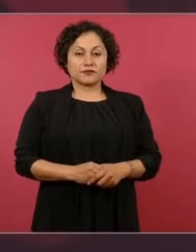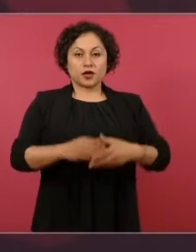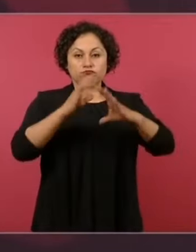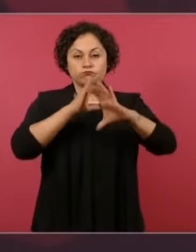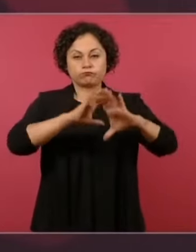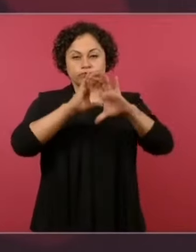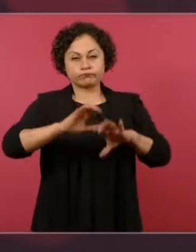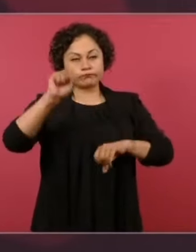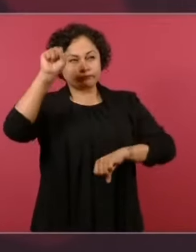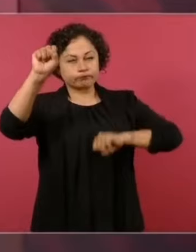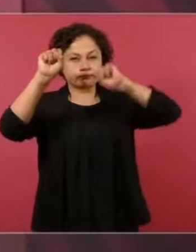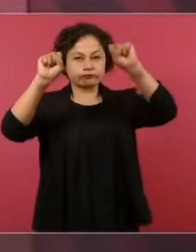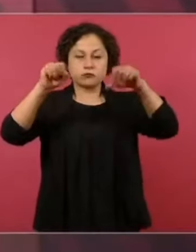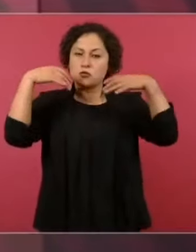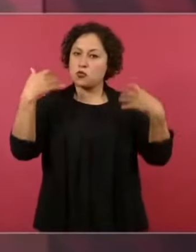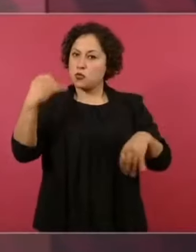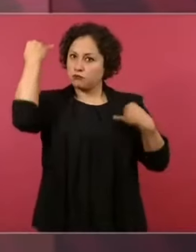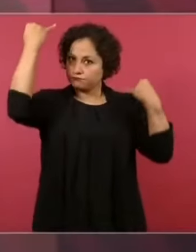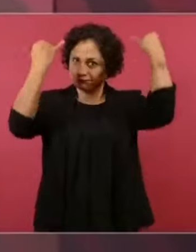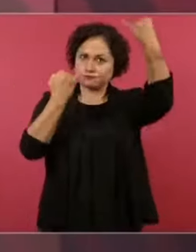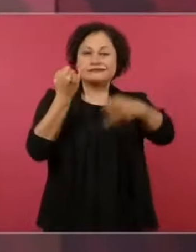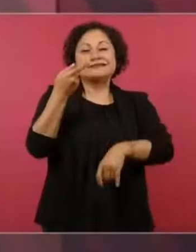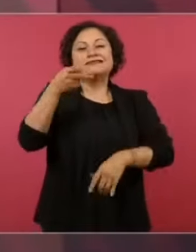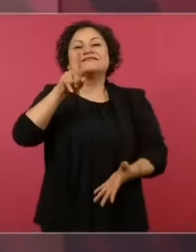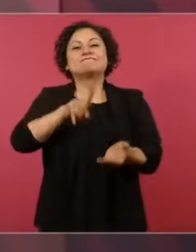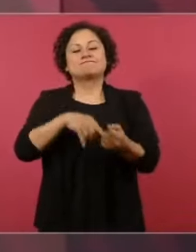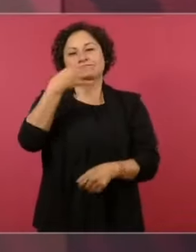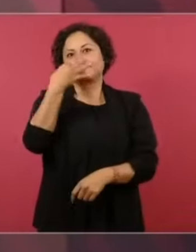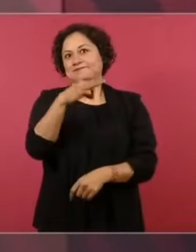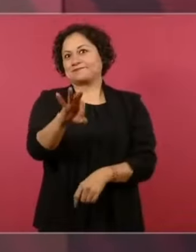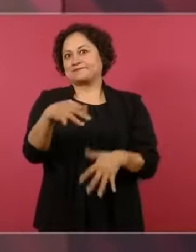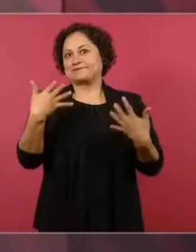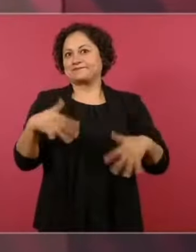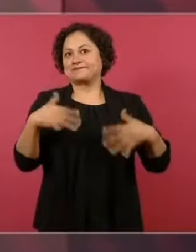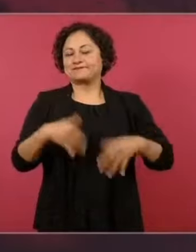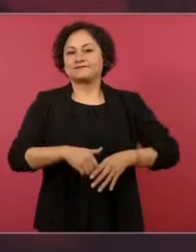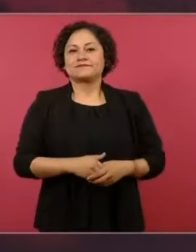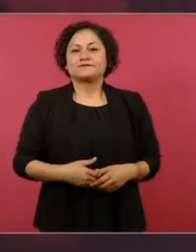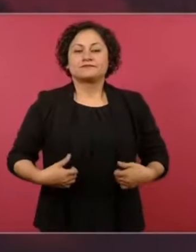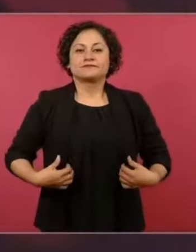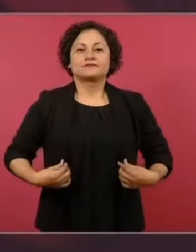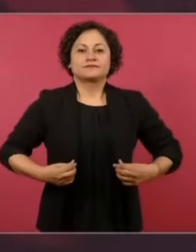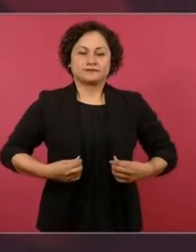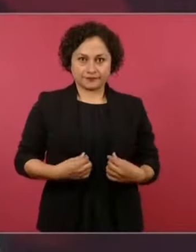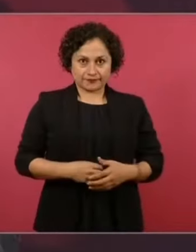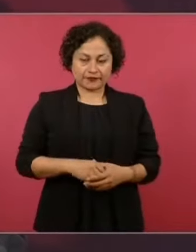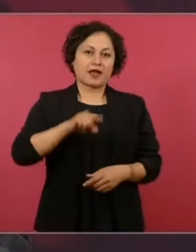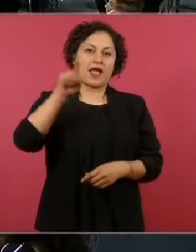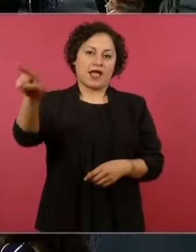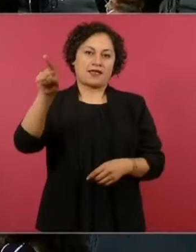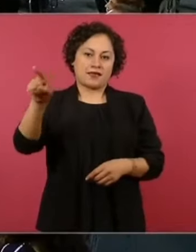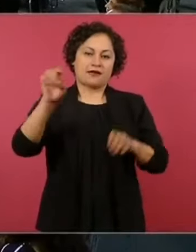creativa pero grosera este allí en el estadio